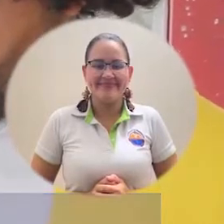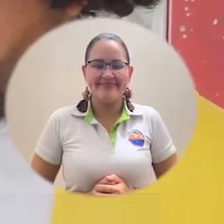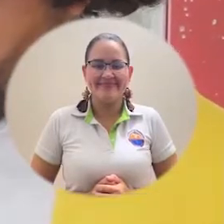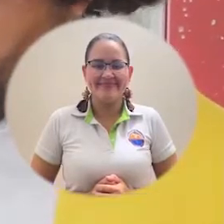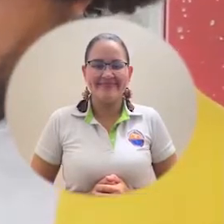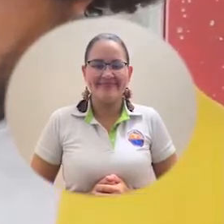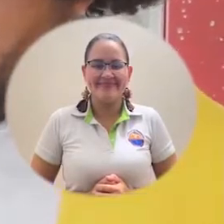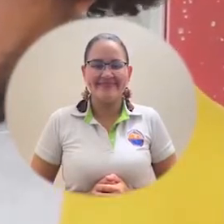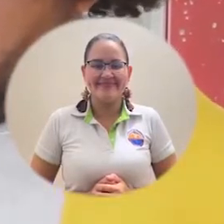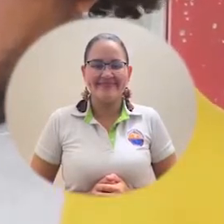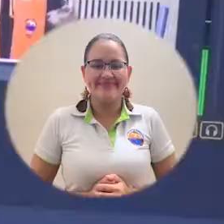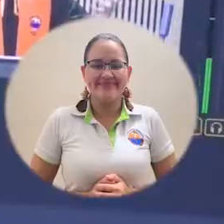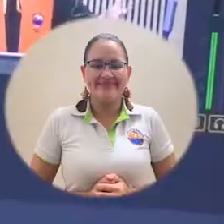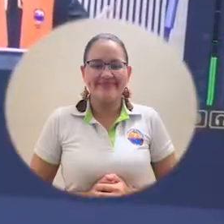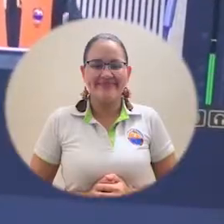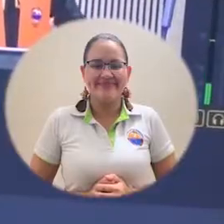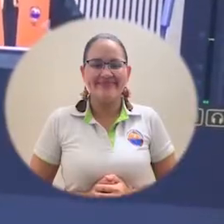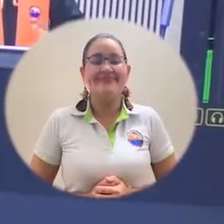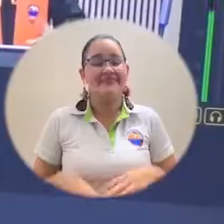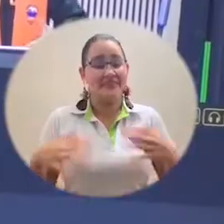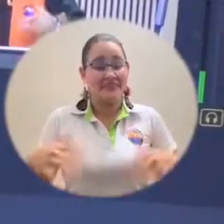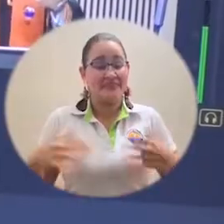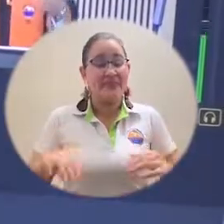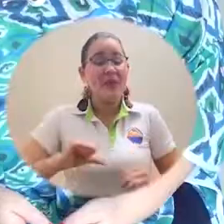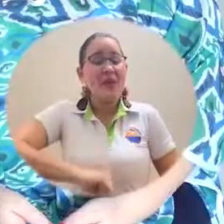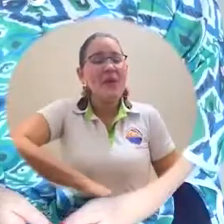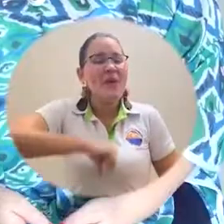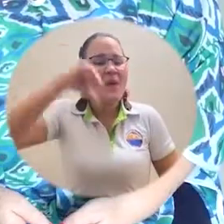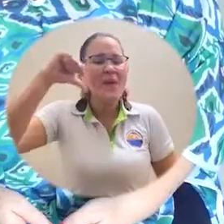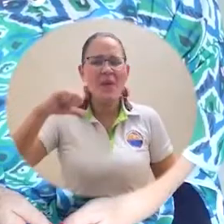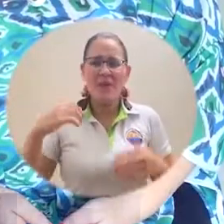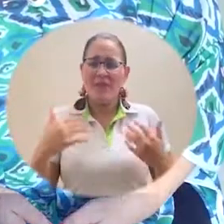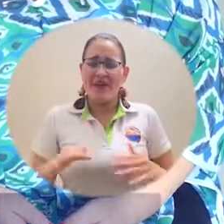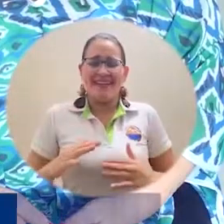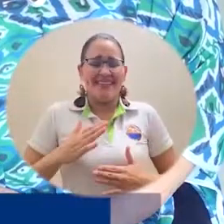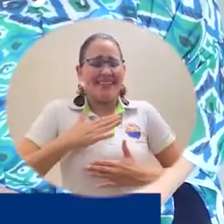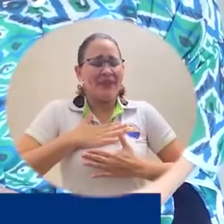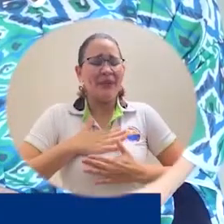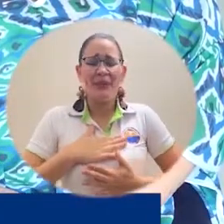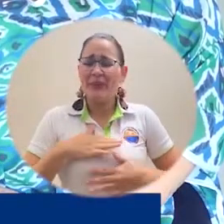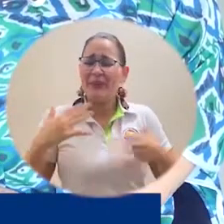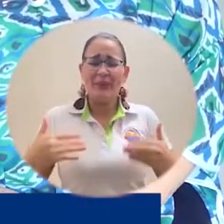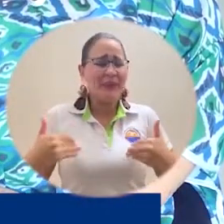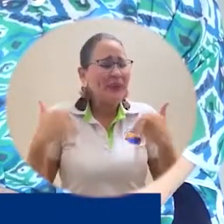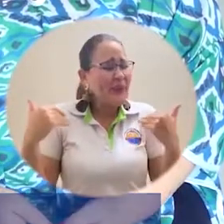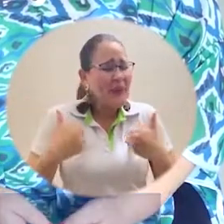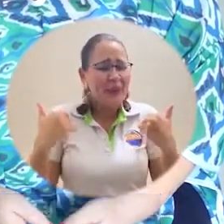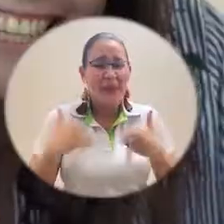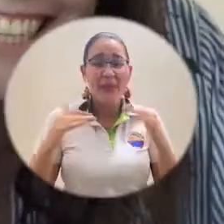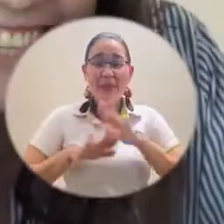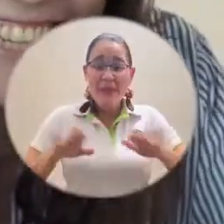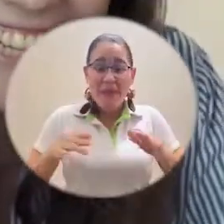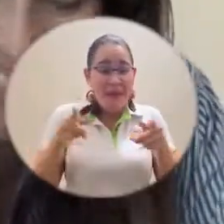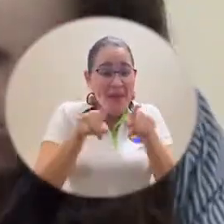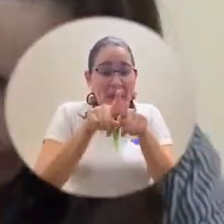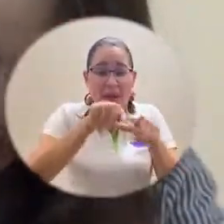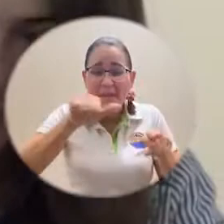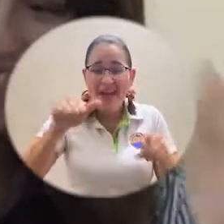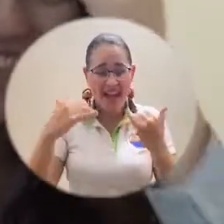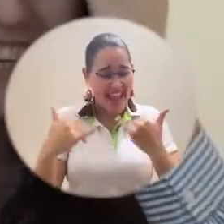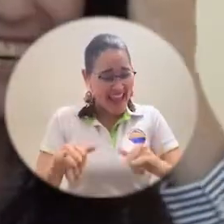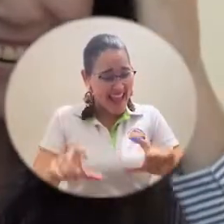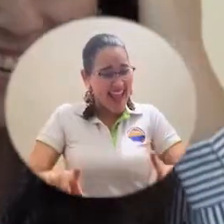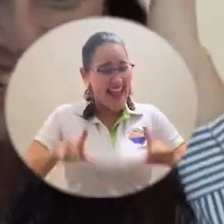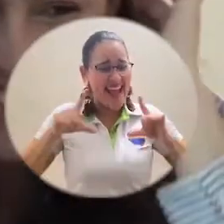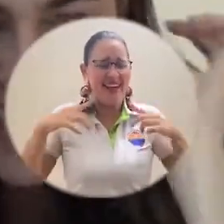muy felices. Yo estoy muy feliz. El orgullo y la satisfacción de ver a mi hermana alcanzar los logros que ha alcanzado